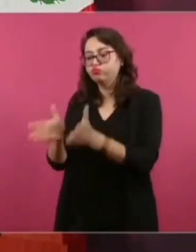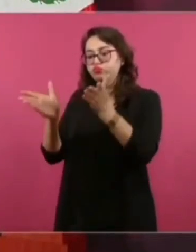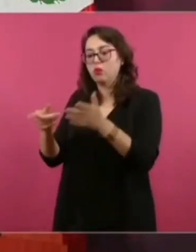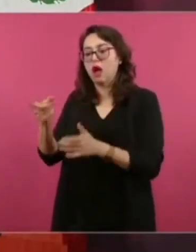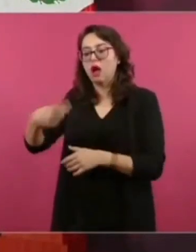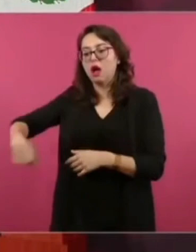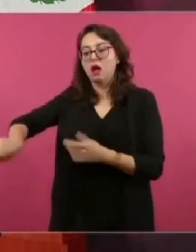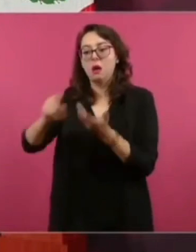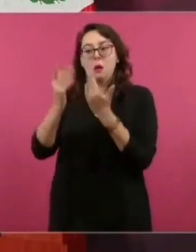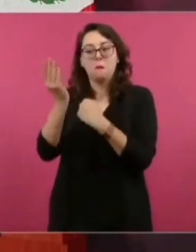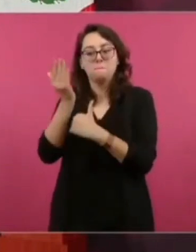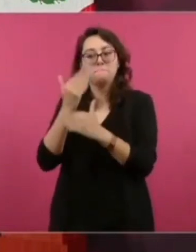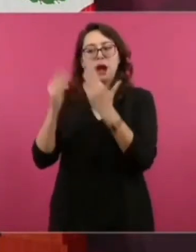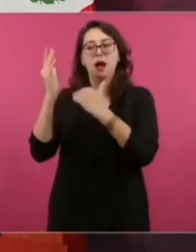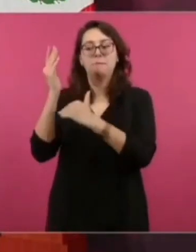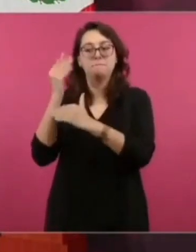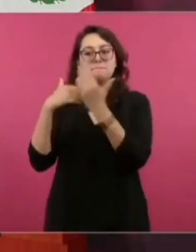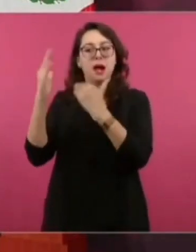y